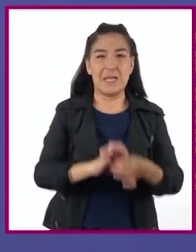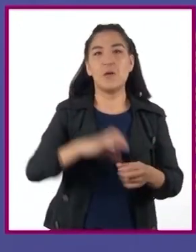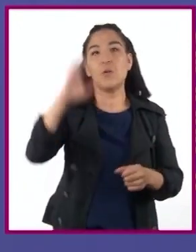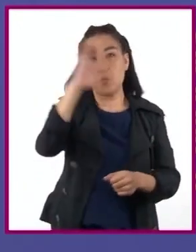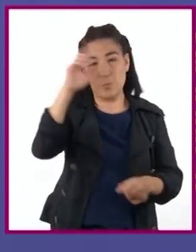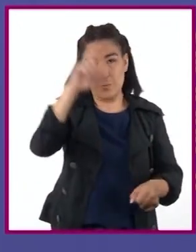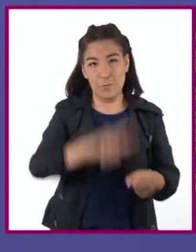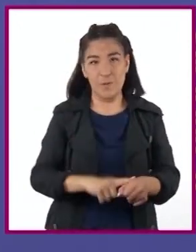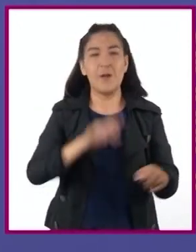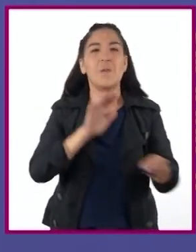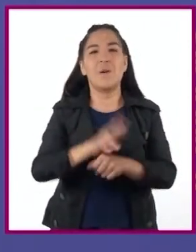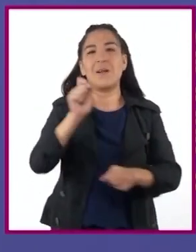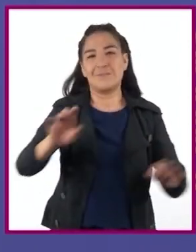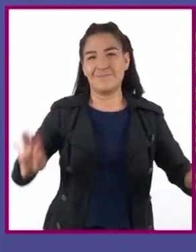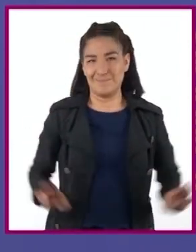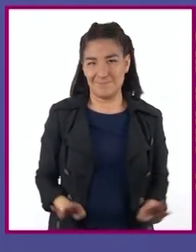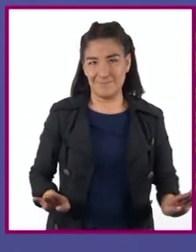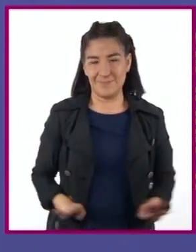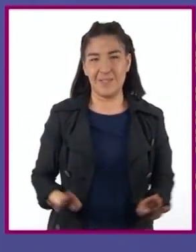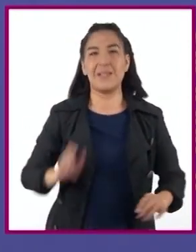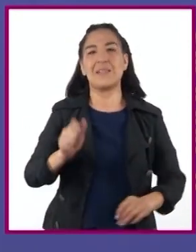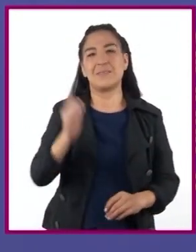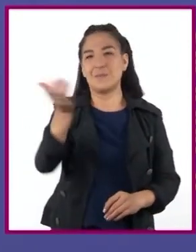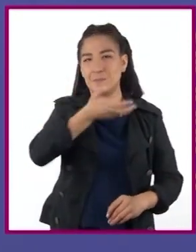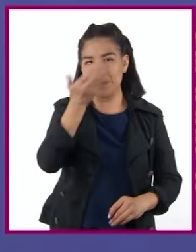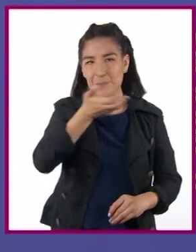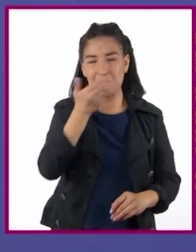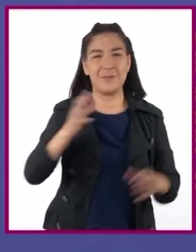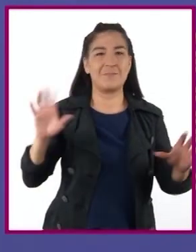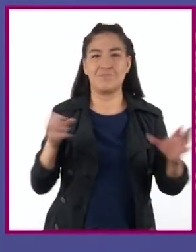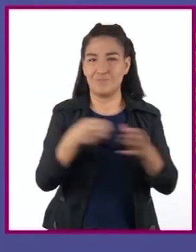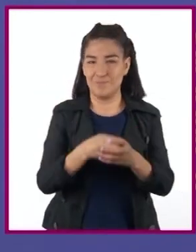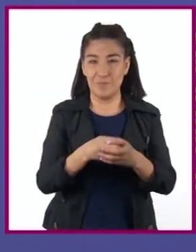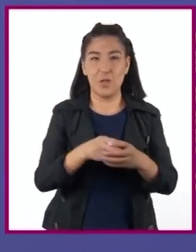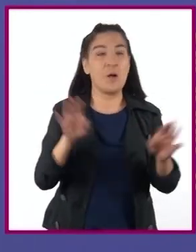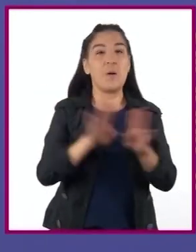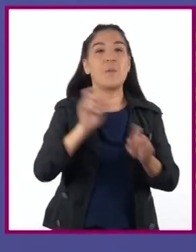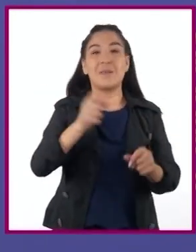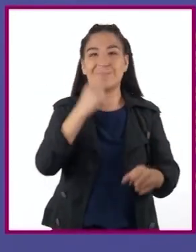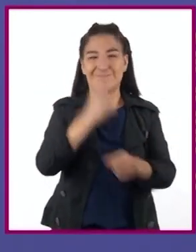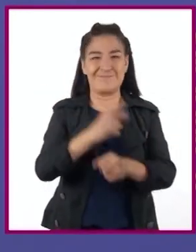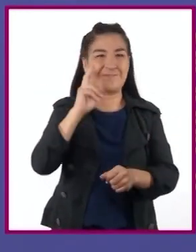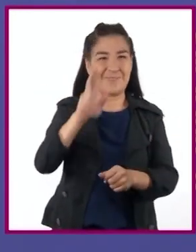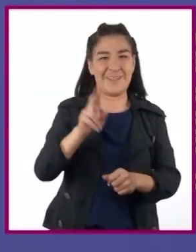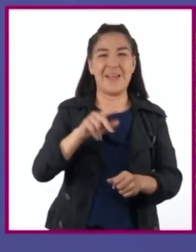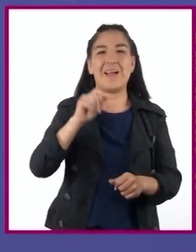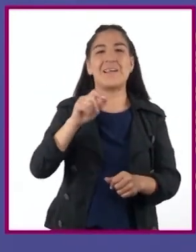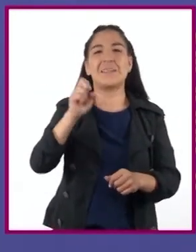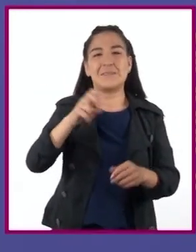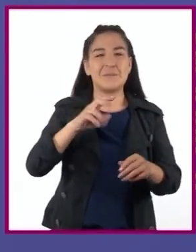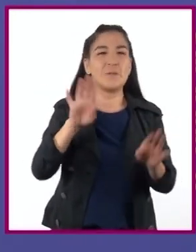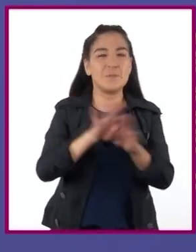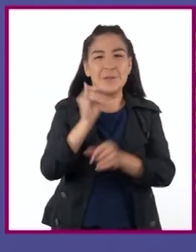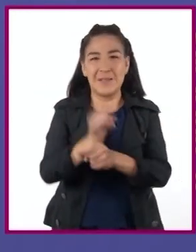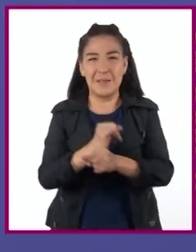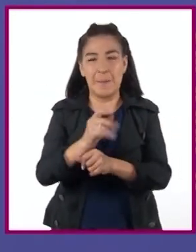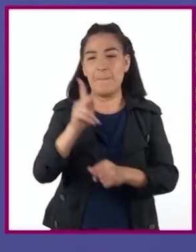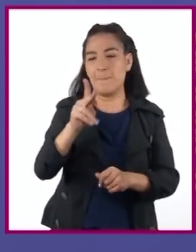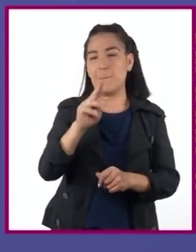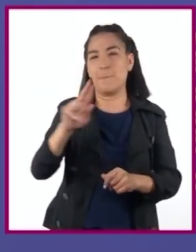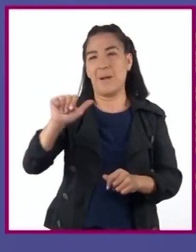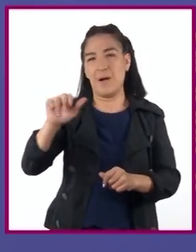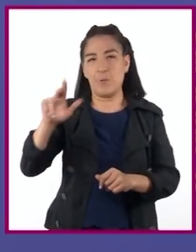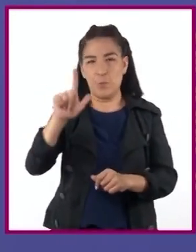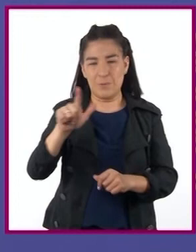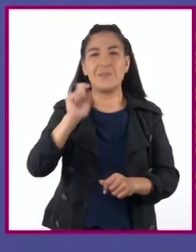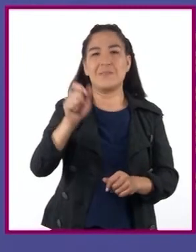o rasgos o características comunes. Tomando como base al antropólogo y etnólogo Paul Kirchhoff, ubiquemos